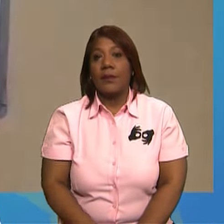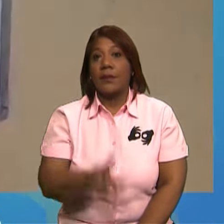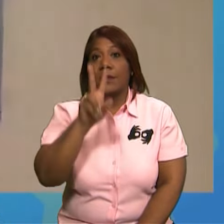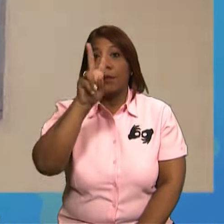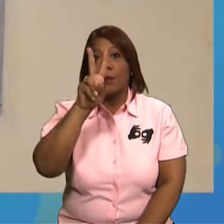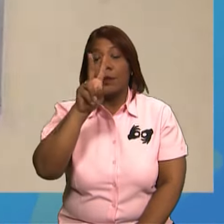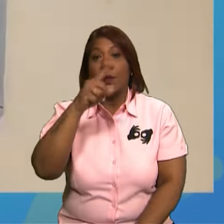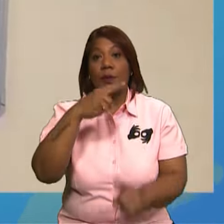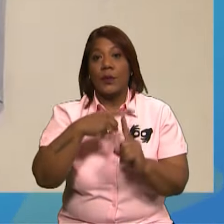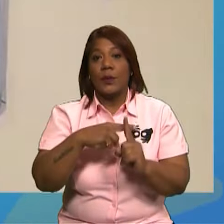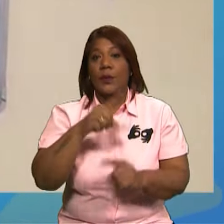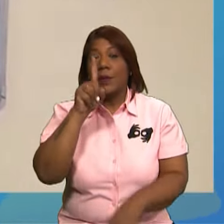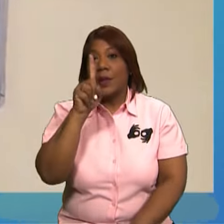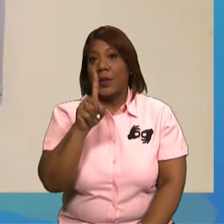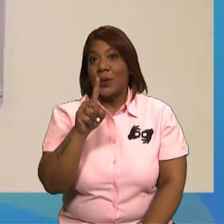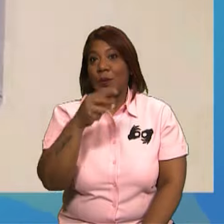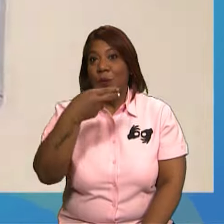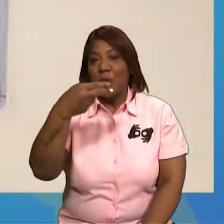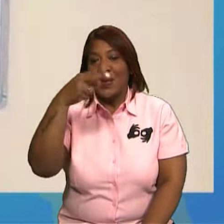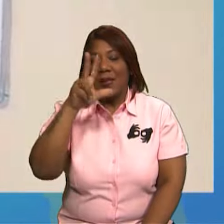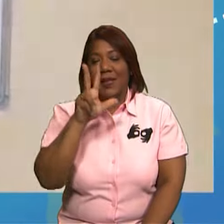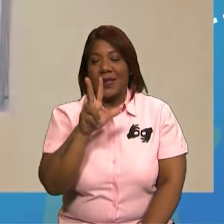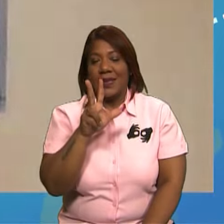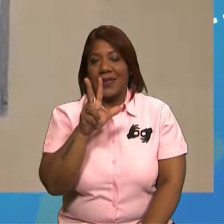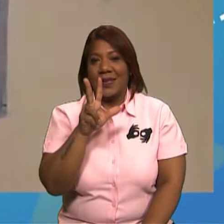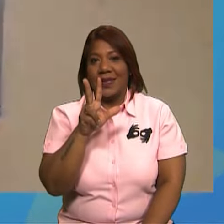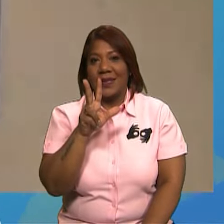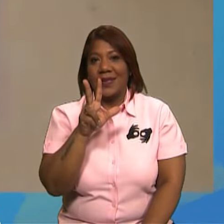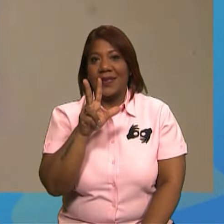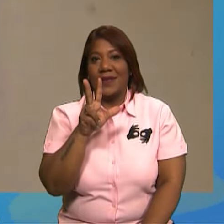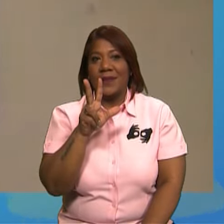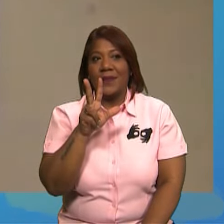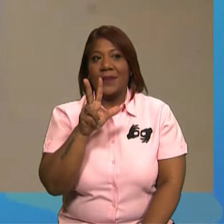2 más 1 es igual a 3.